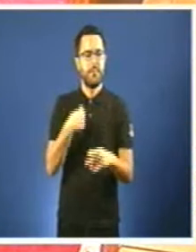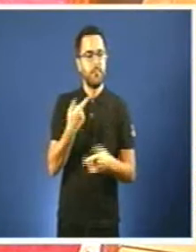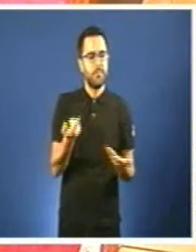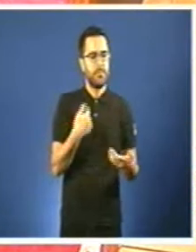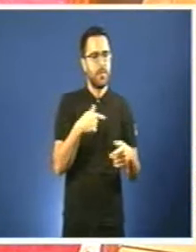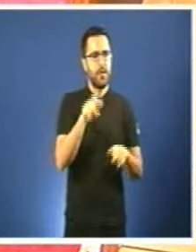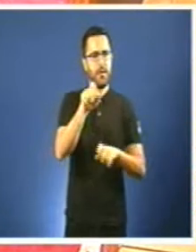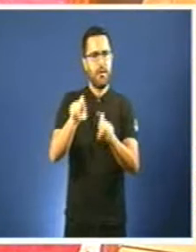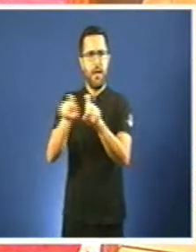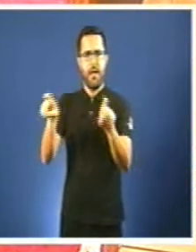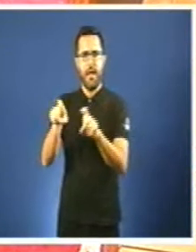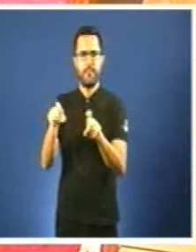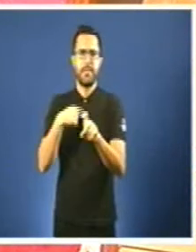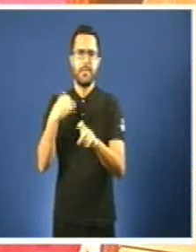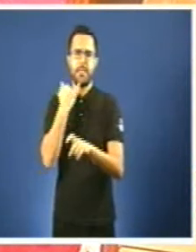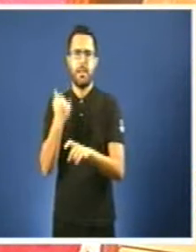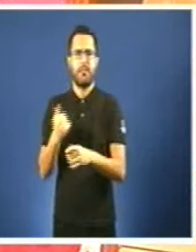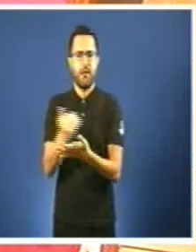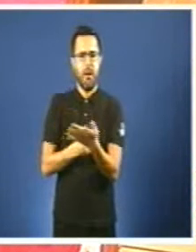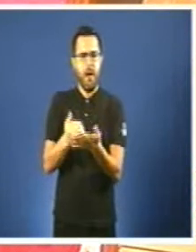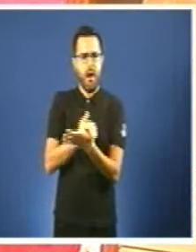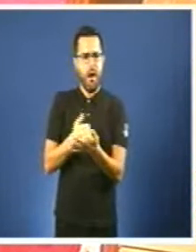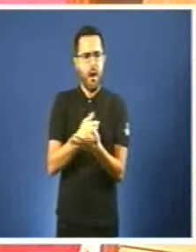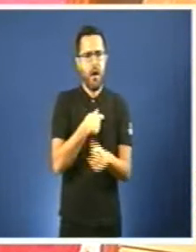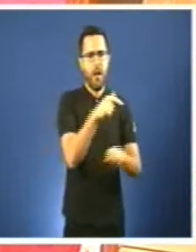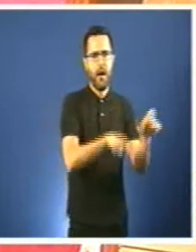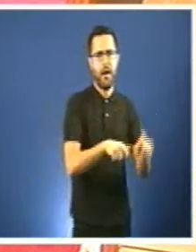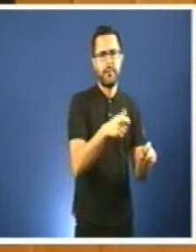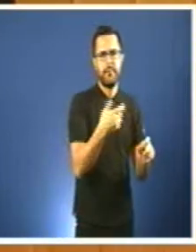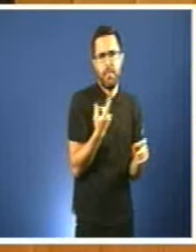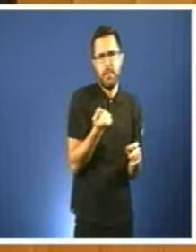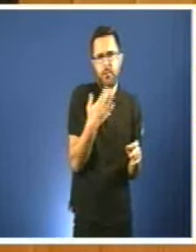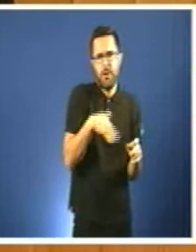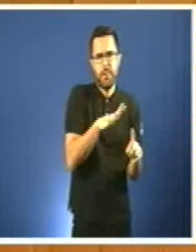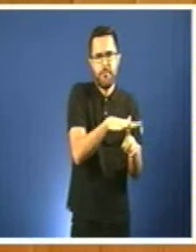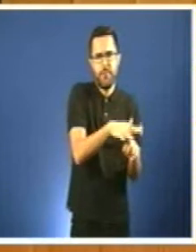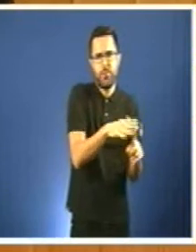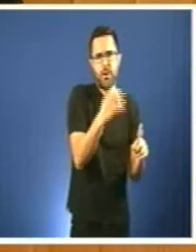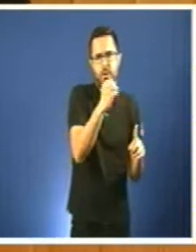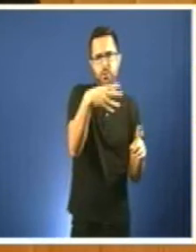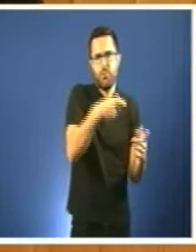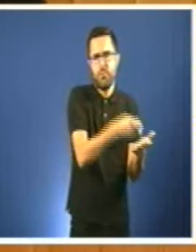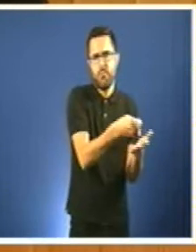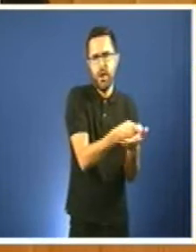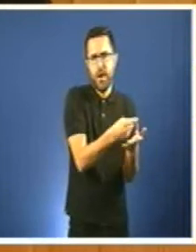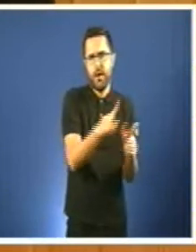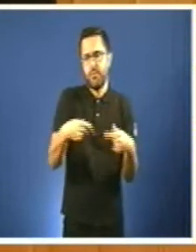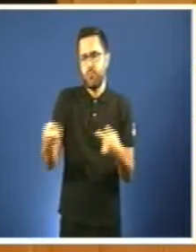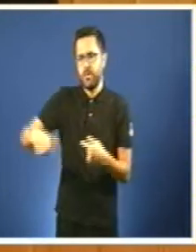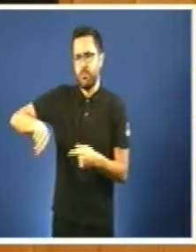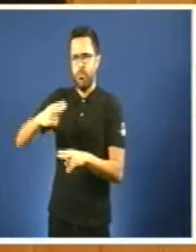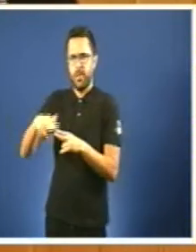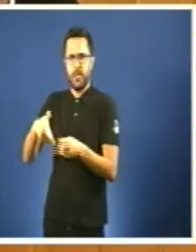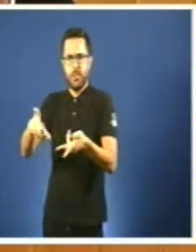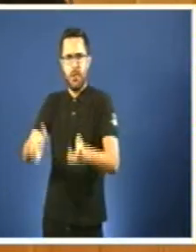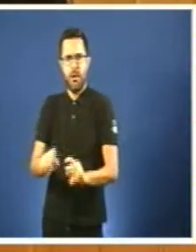despois sentar nos seus consellos de administración. A grande corrupción, señor Feijóo, é o mecanismo que utiliza o poder